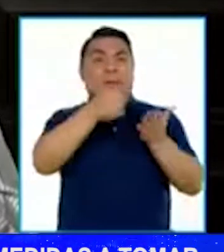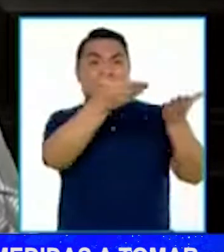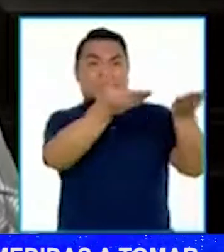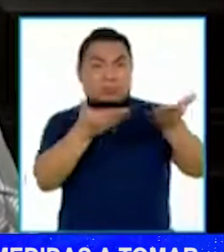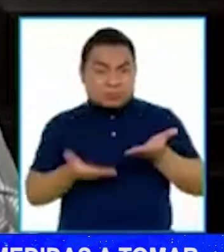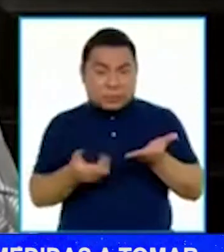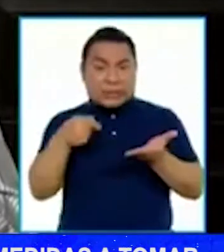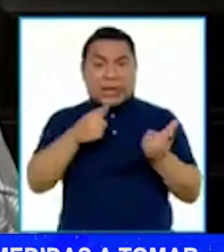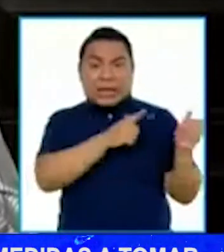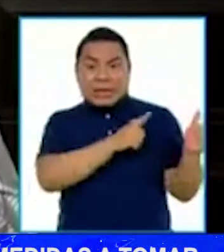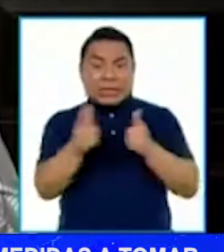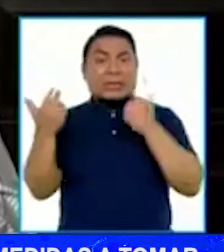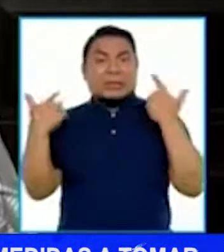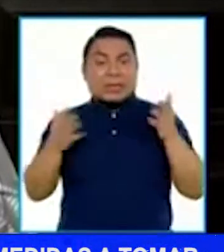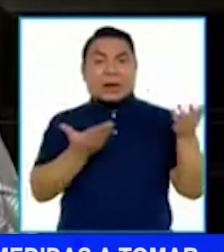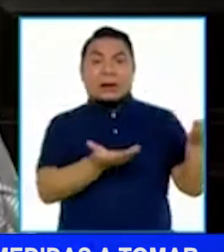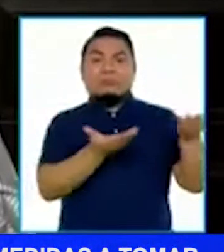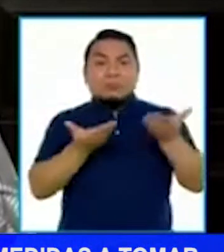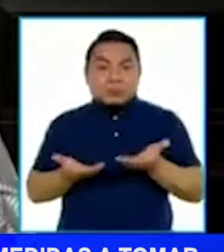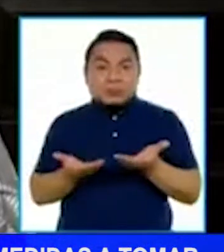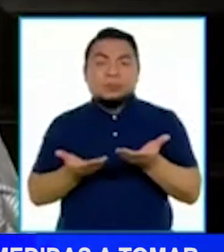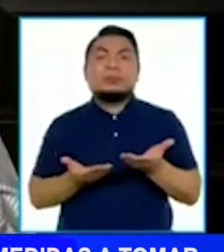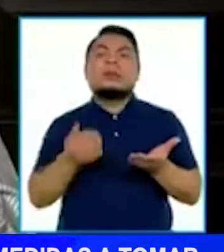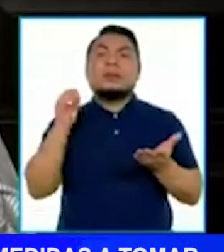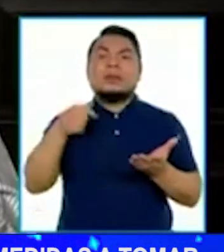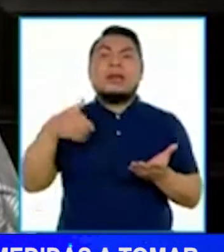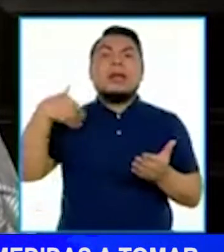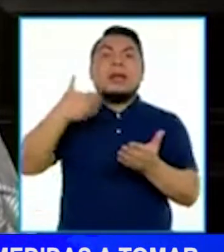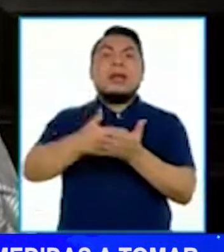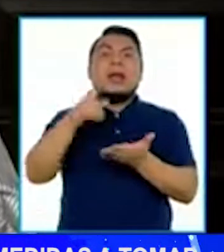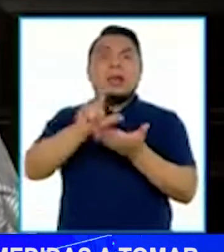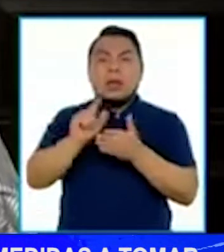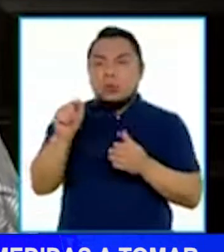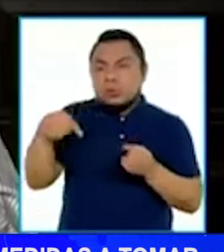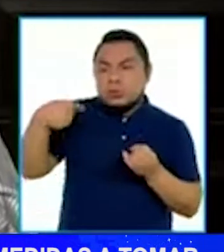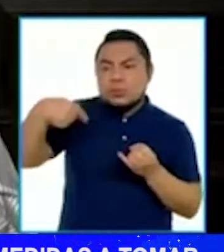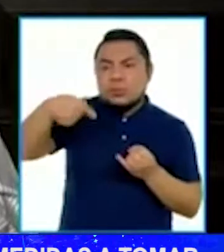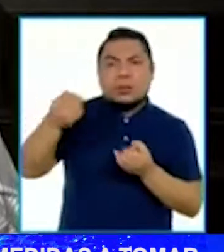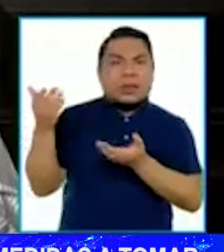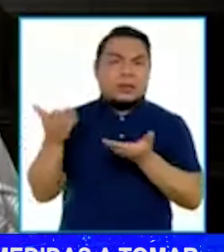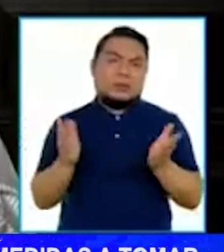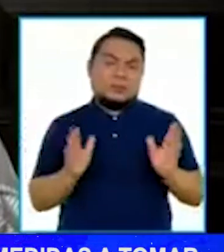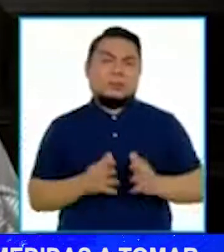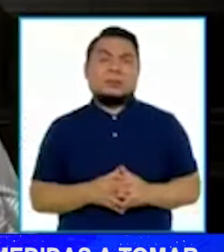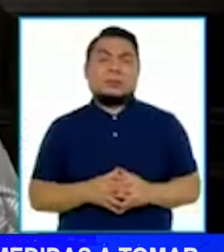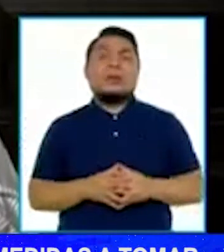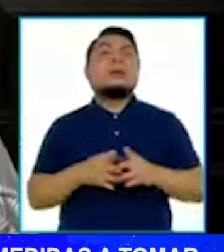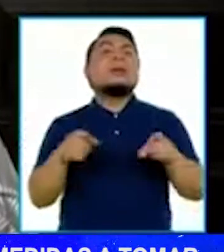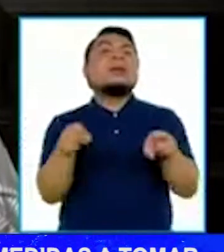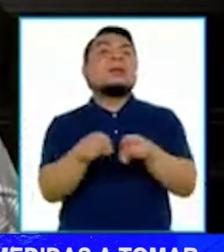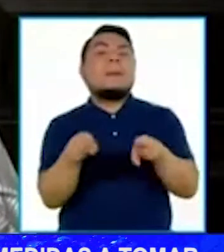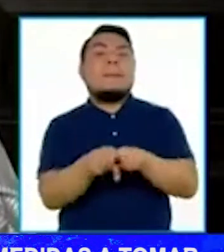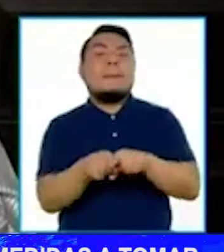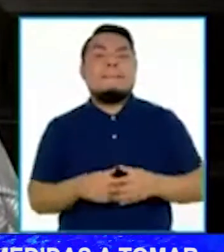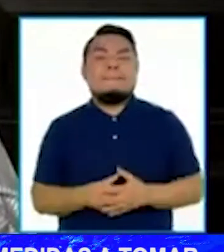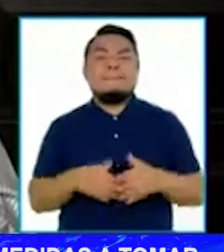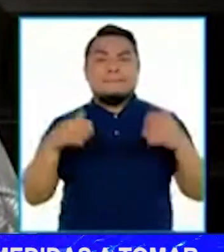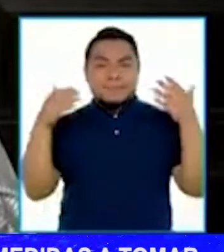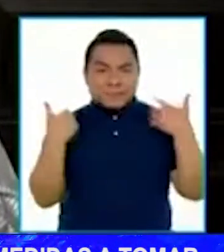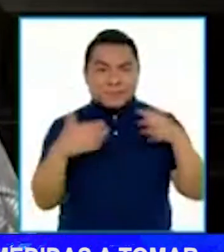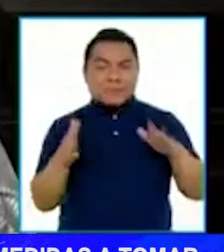este envío, que está listo para ser trasladado, arribe en Lima en los próximos días.